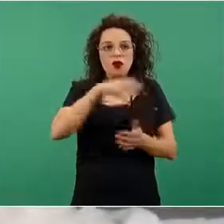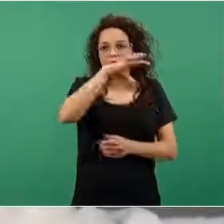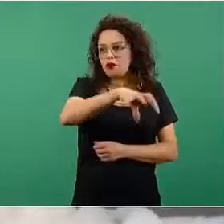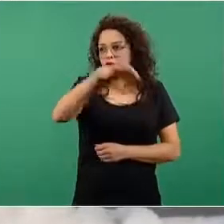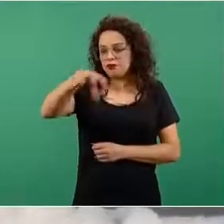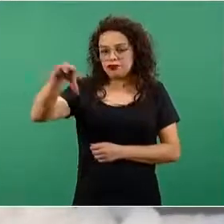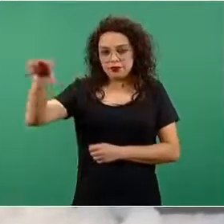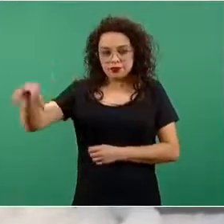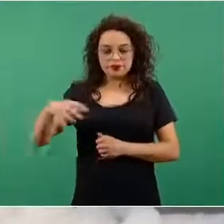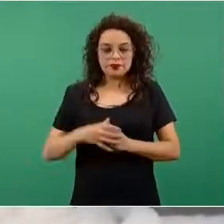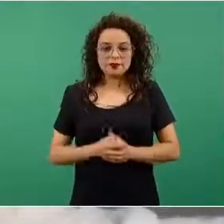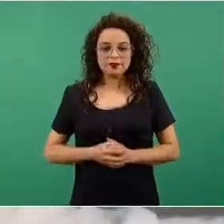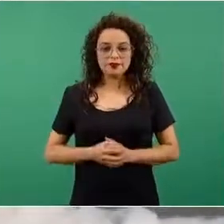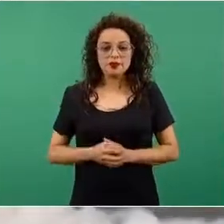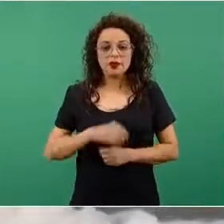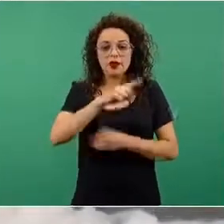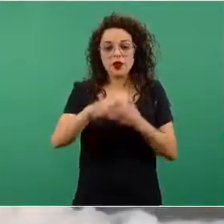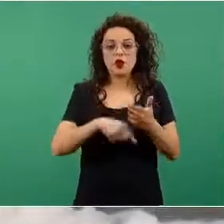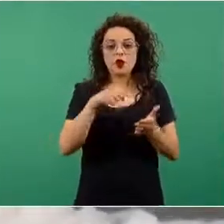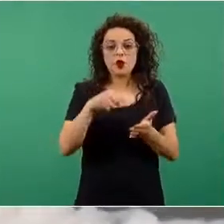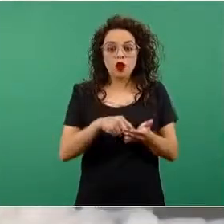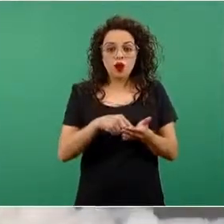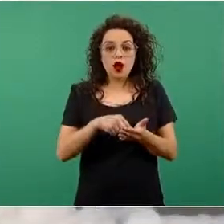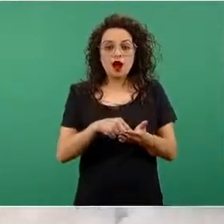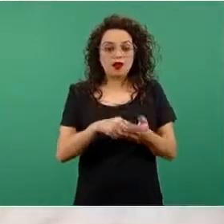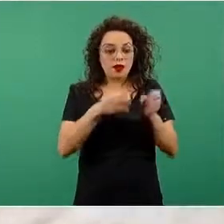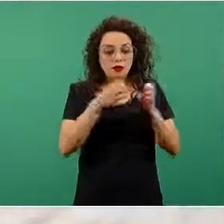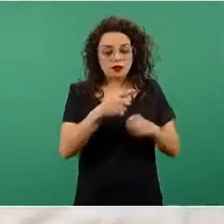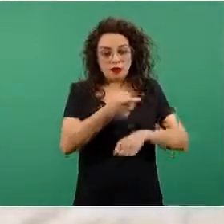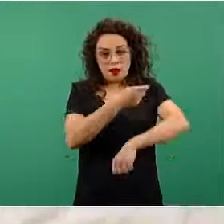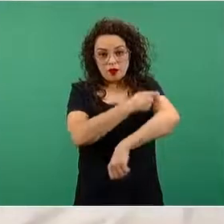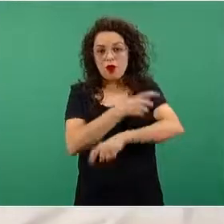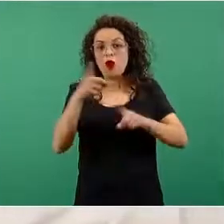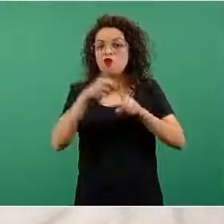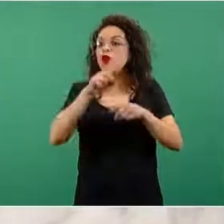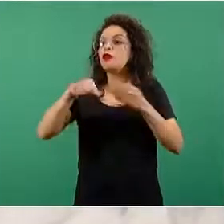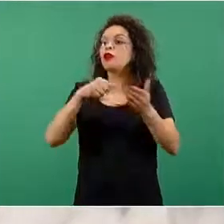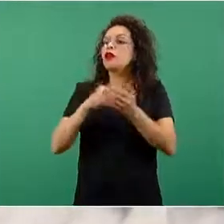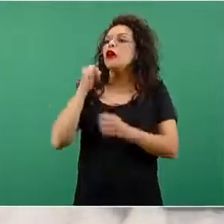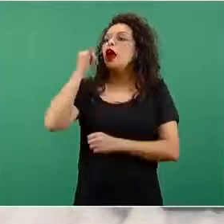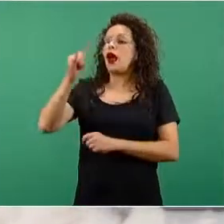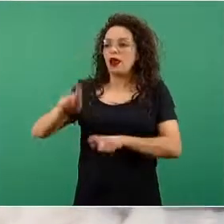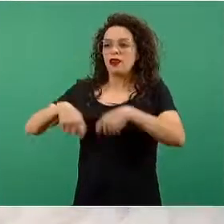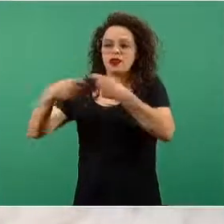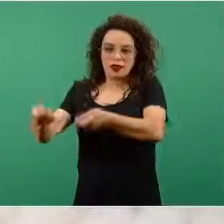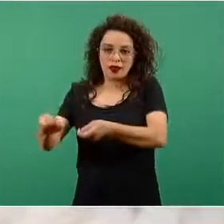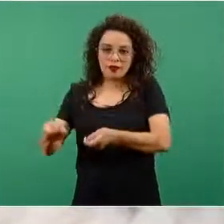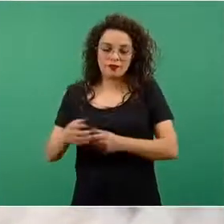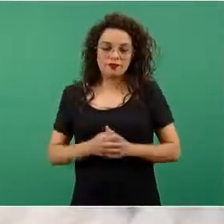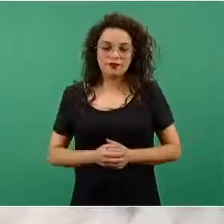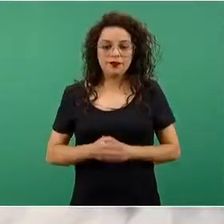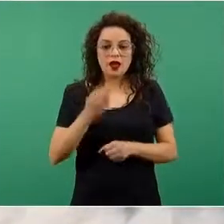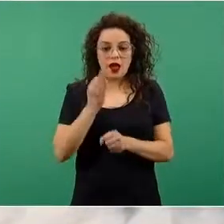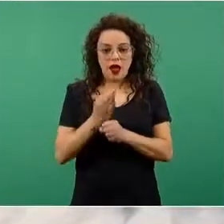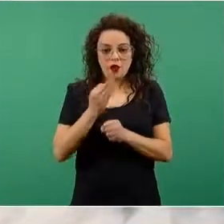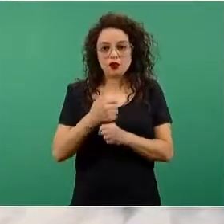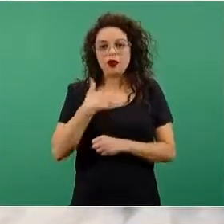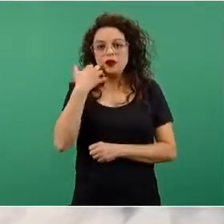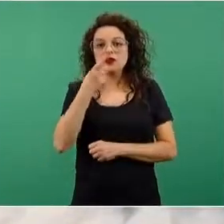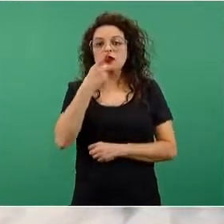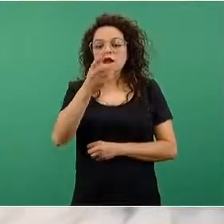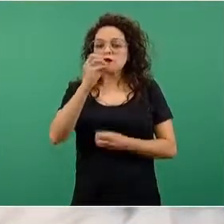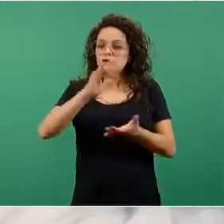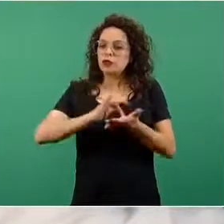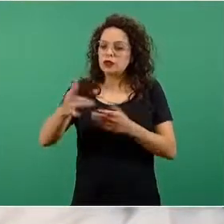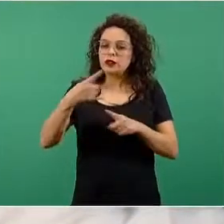y los sitios donde ya se aplica. Aquí quiero aprovechar también en este regreso para agradecer públicamente a Gabriel